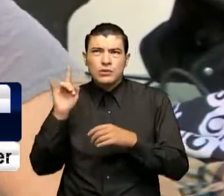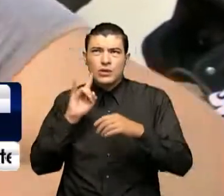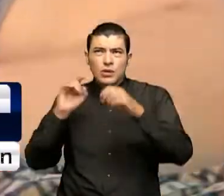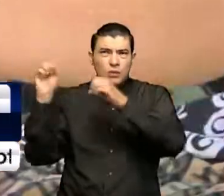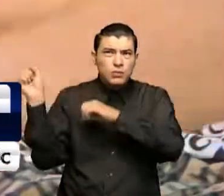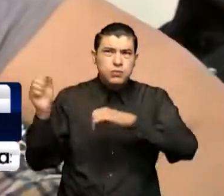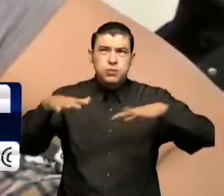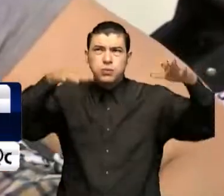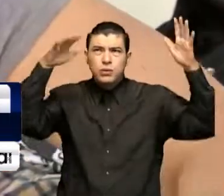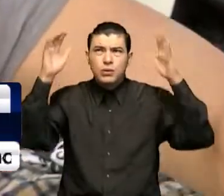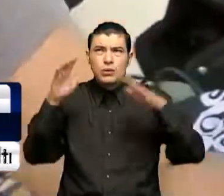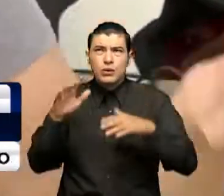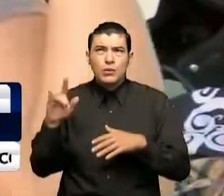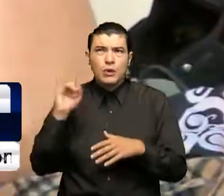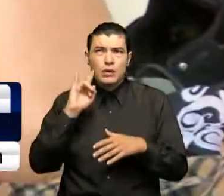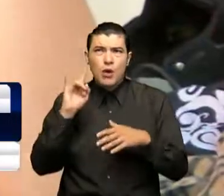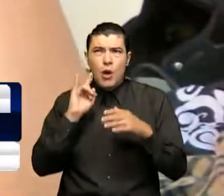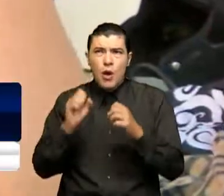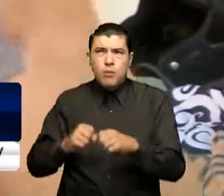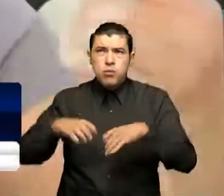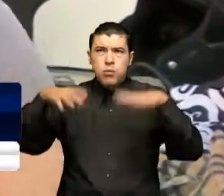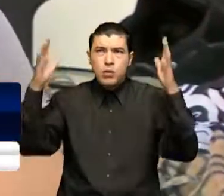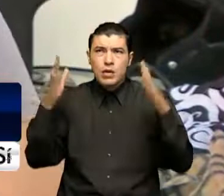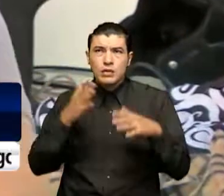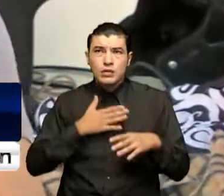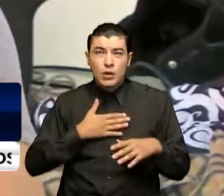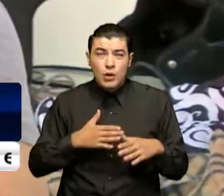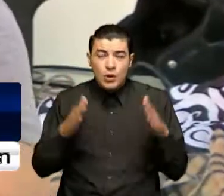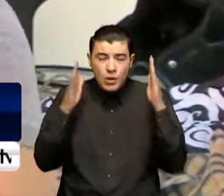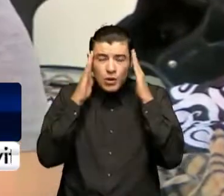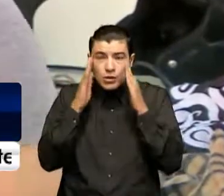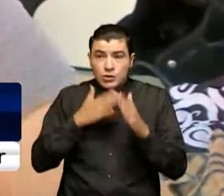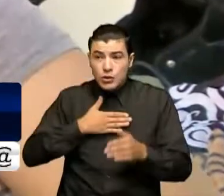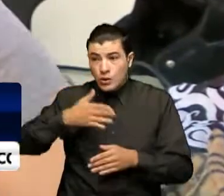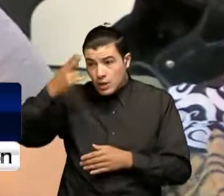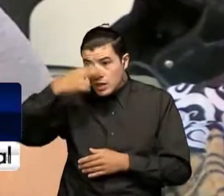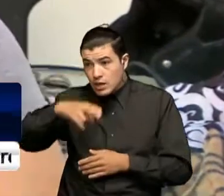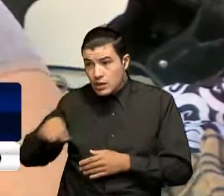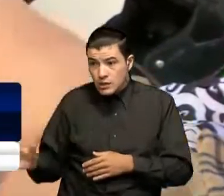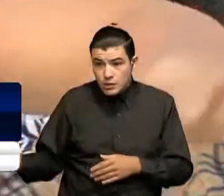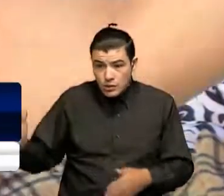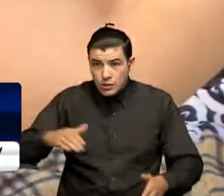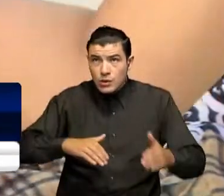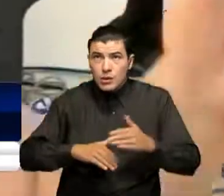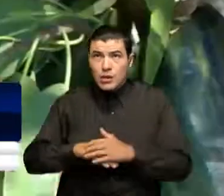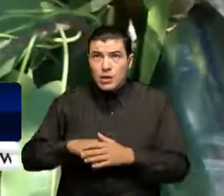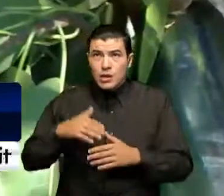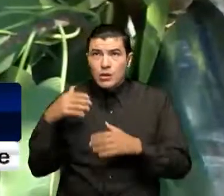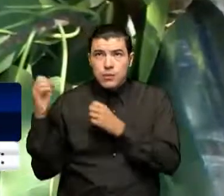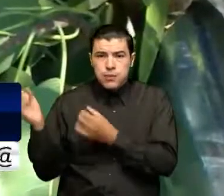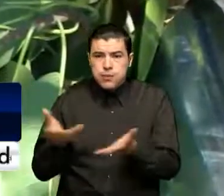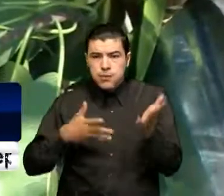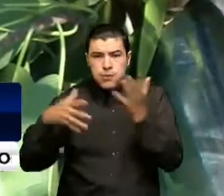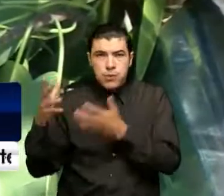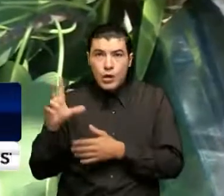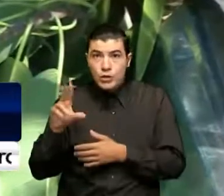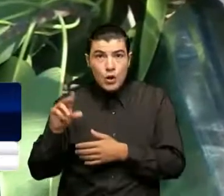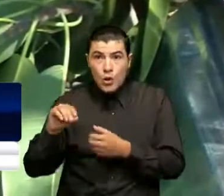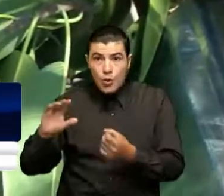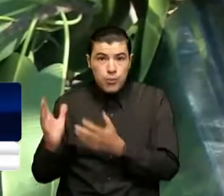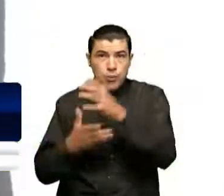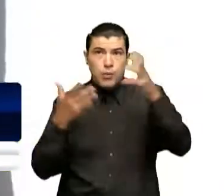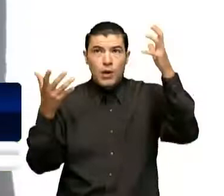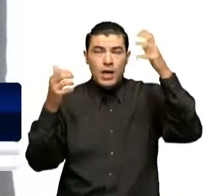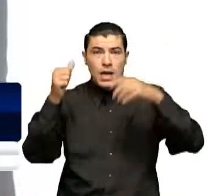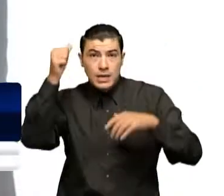único que sonó fue el mundo y agarrarme en la cabeza esconder a mis hijos para que el viento no nos levantara la borrasca del día anterior